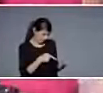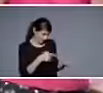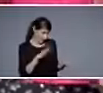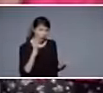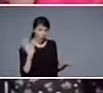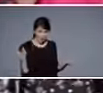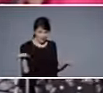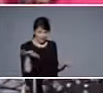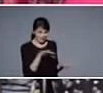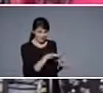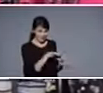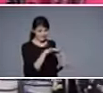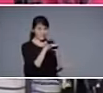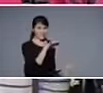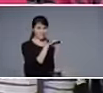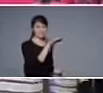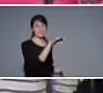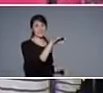hola,